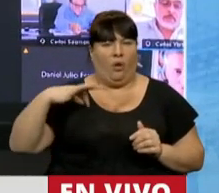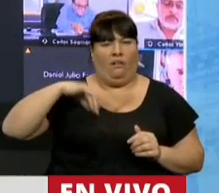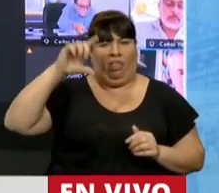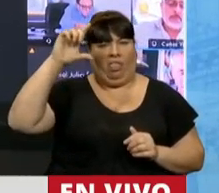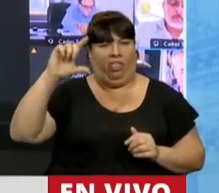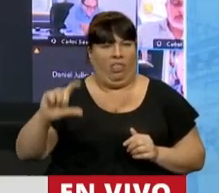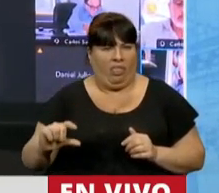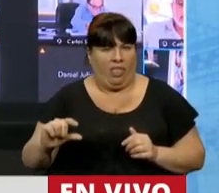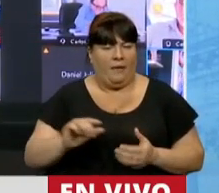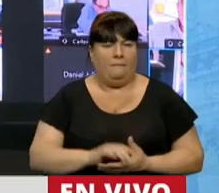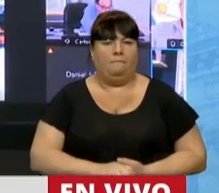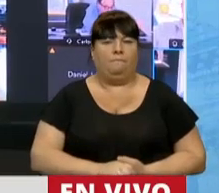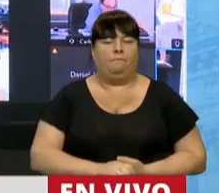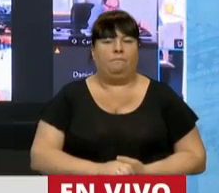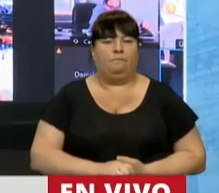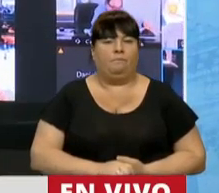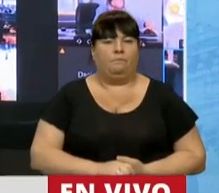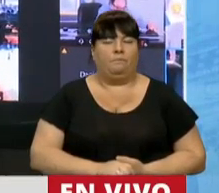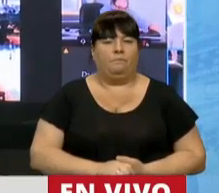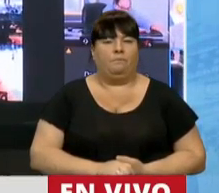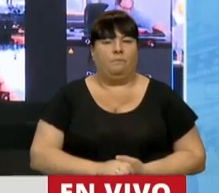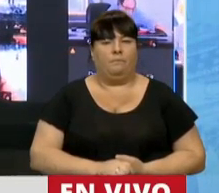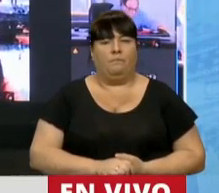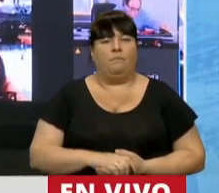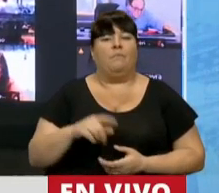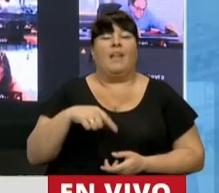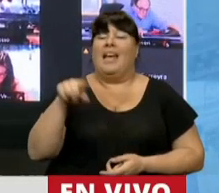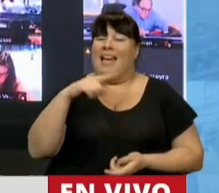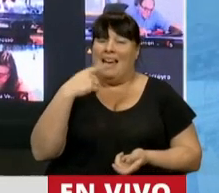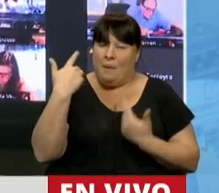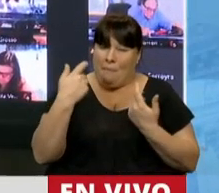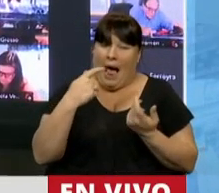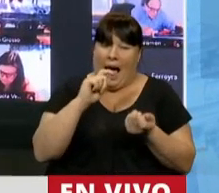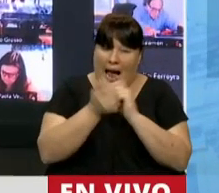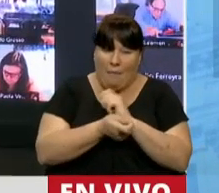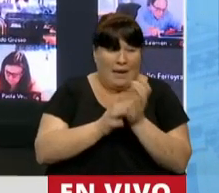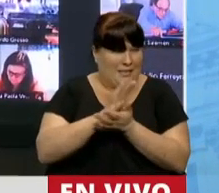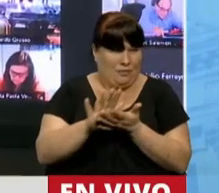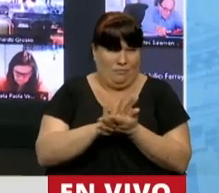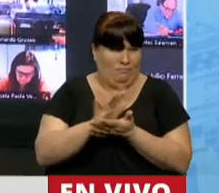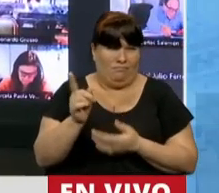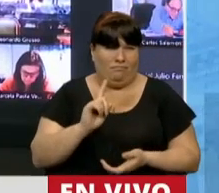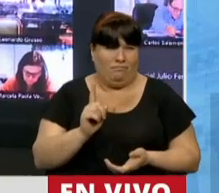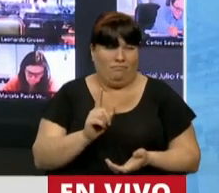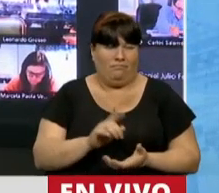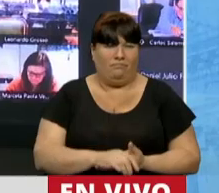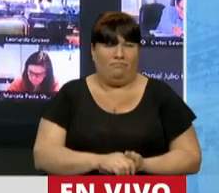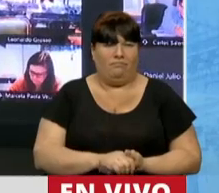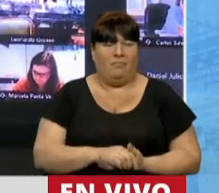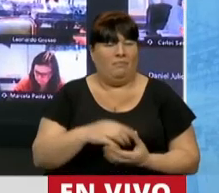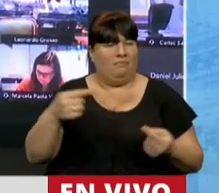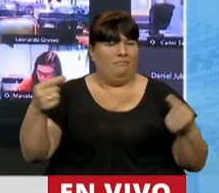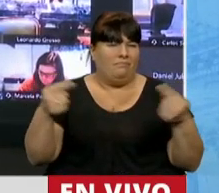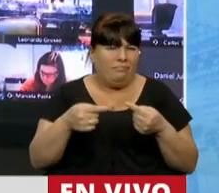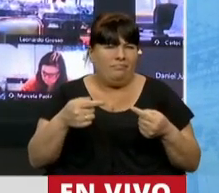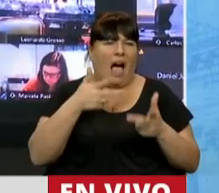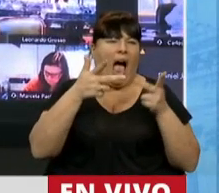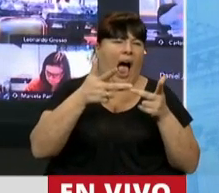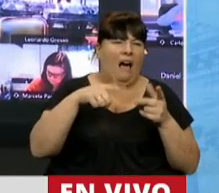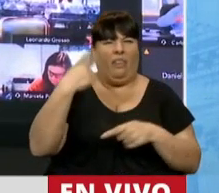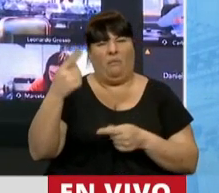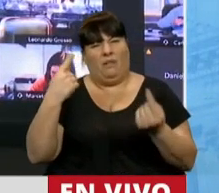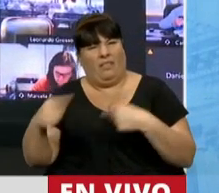del haber jubilatorio, por medio de decretos de necesidad y urgencia,